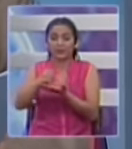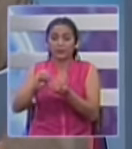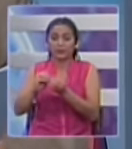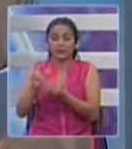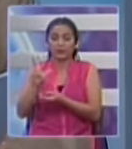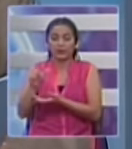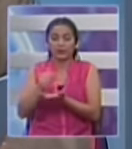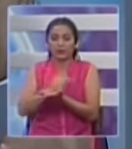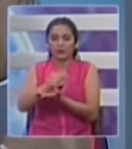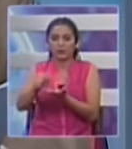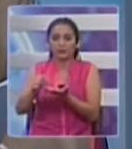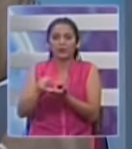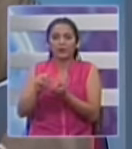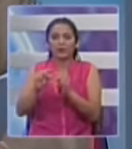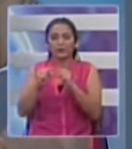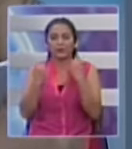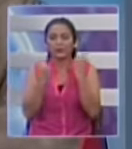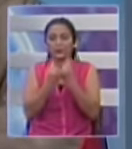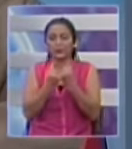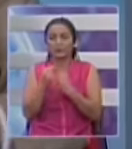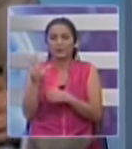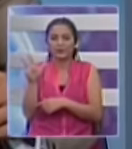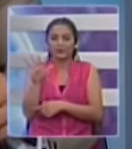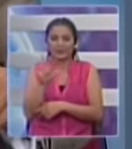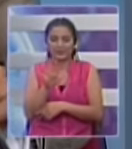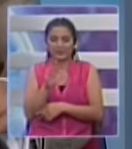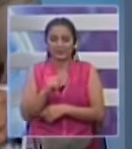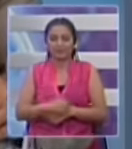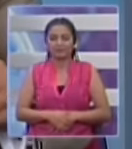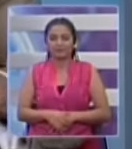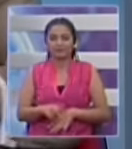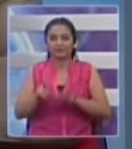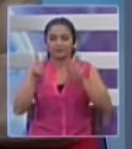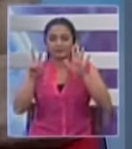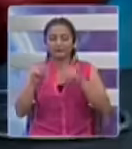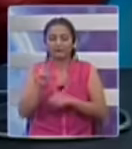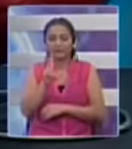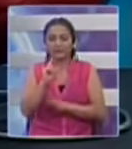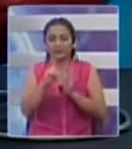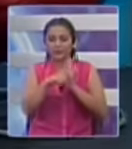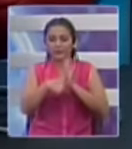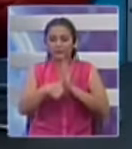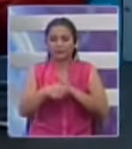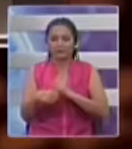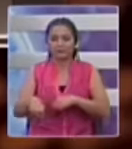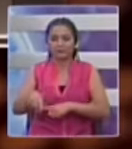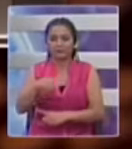en Guayas por Alianza País. 7:13. Una pausa, ya regresamos.